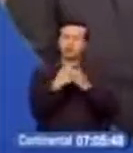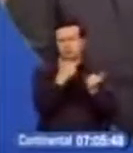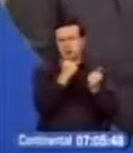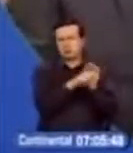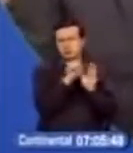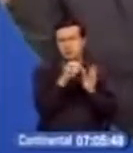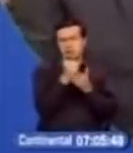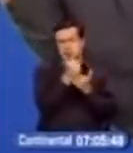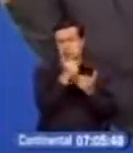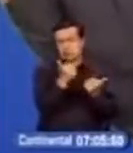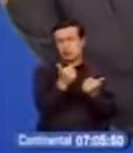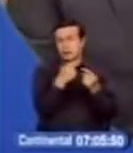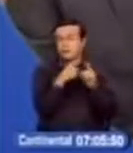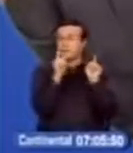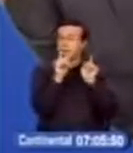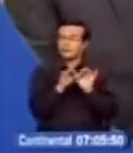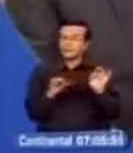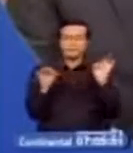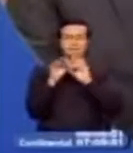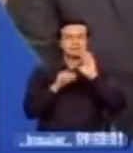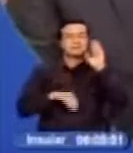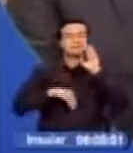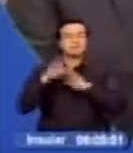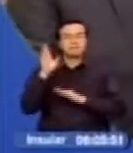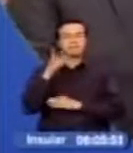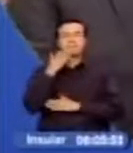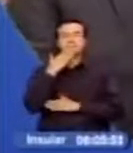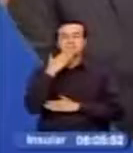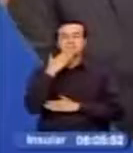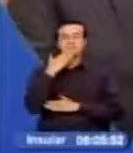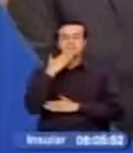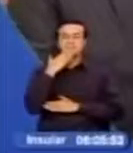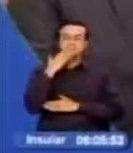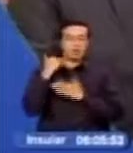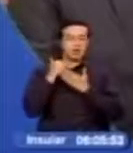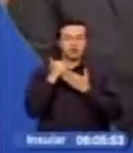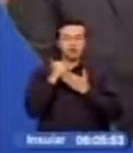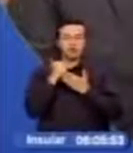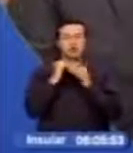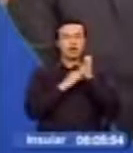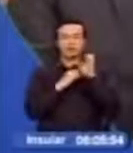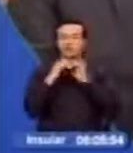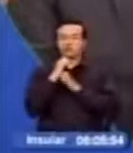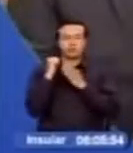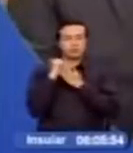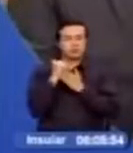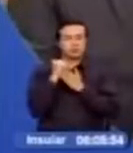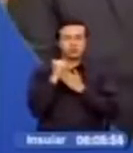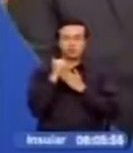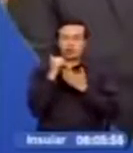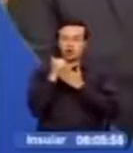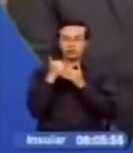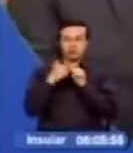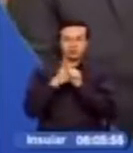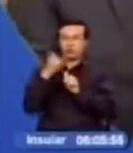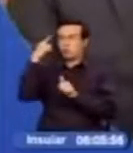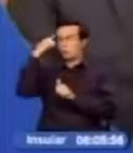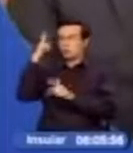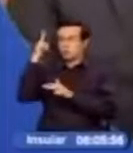bien, pero lo fundamental es la respuesta estructural, sustentable del